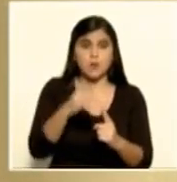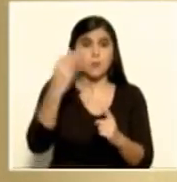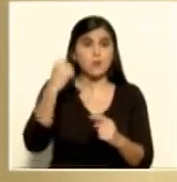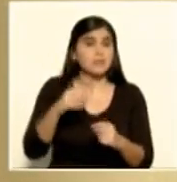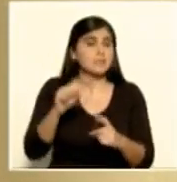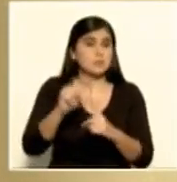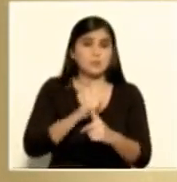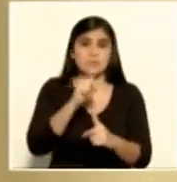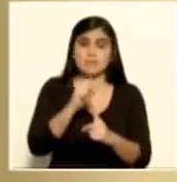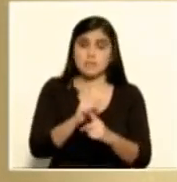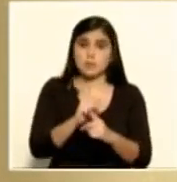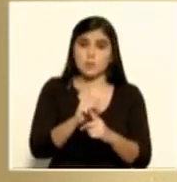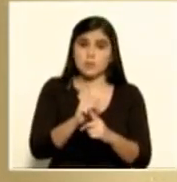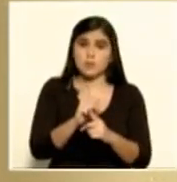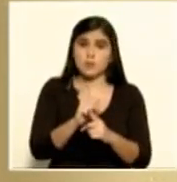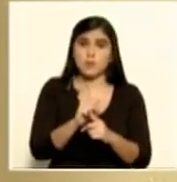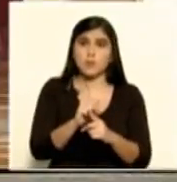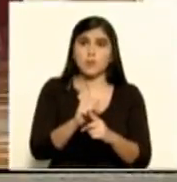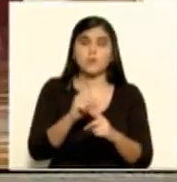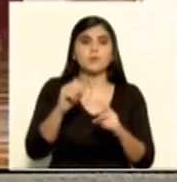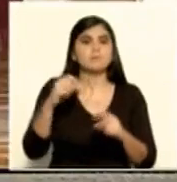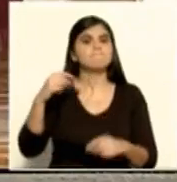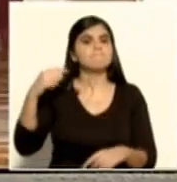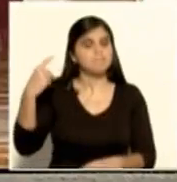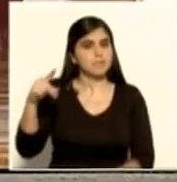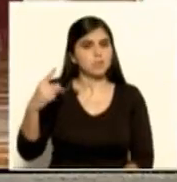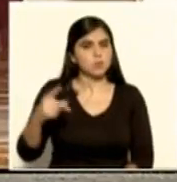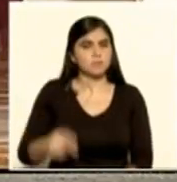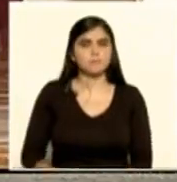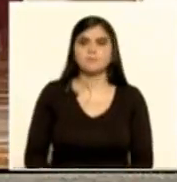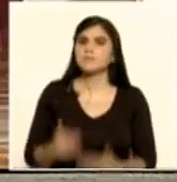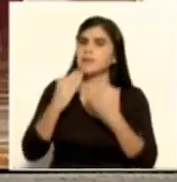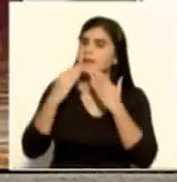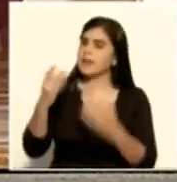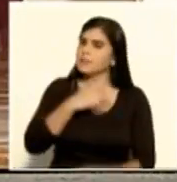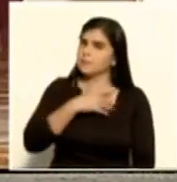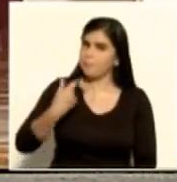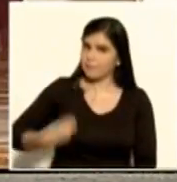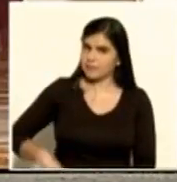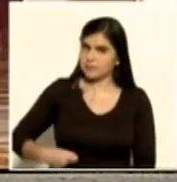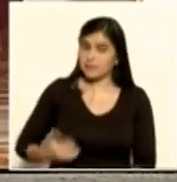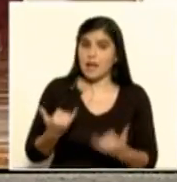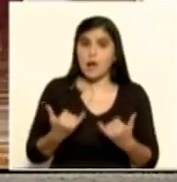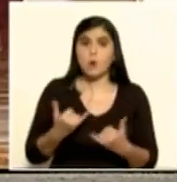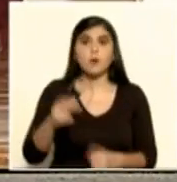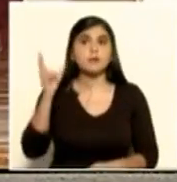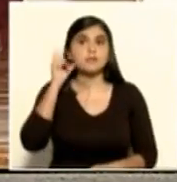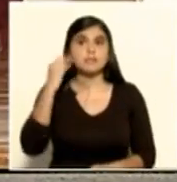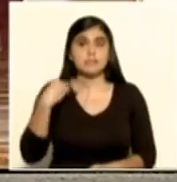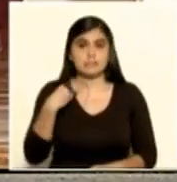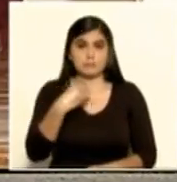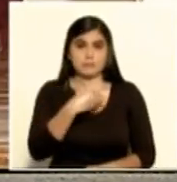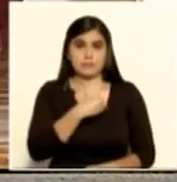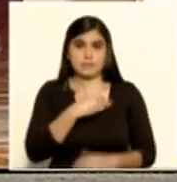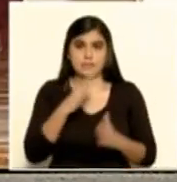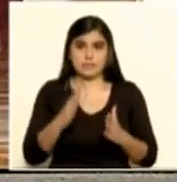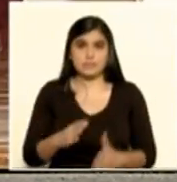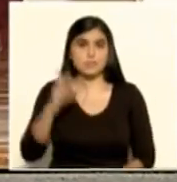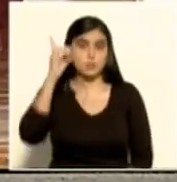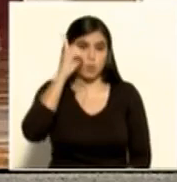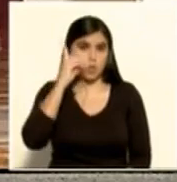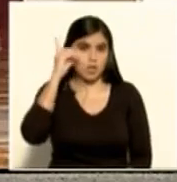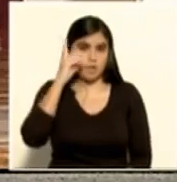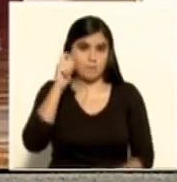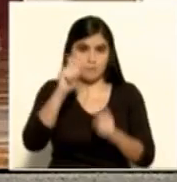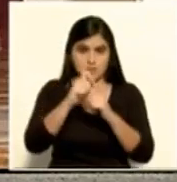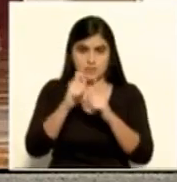momento de la pandemia. Muchas gracias. Gracias, señor presidente. Escucharemos al ministro de Salud, el doctor Daniel Salas, quien va a detallar precisamente